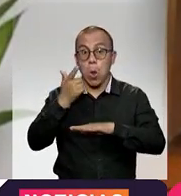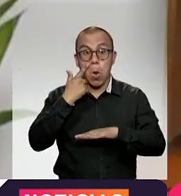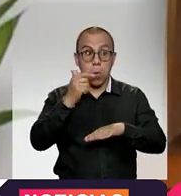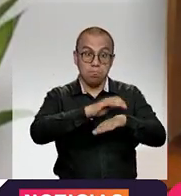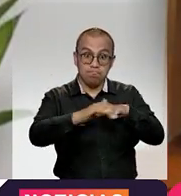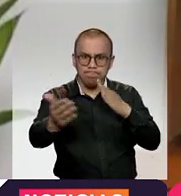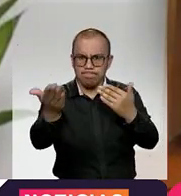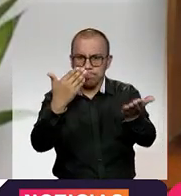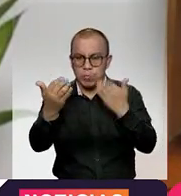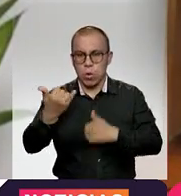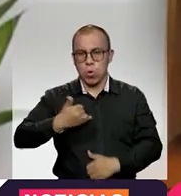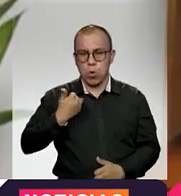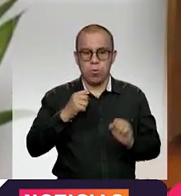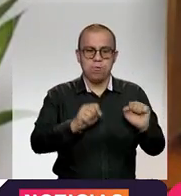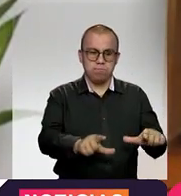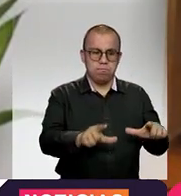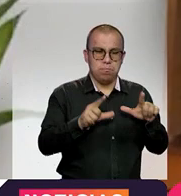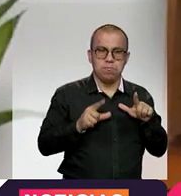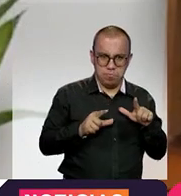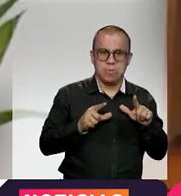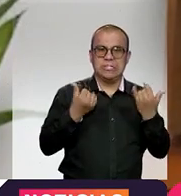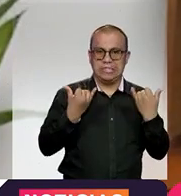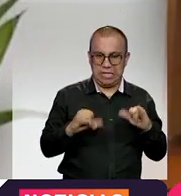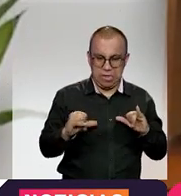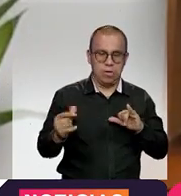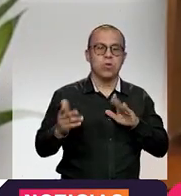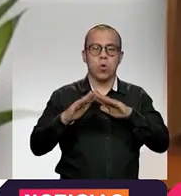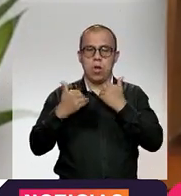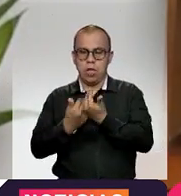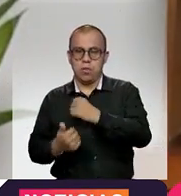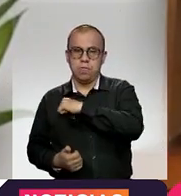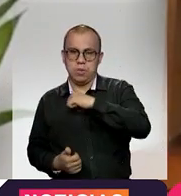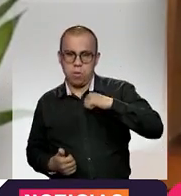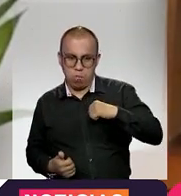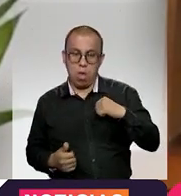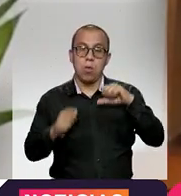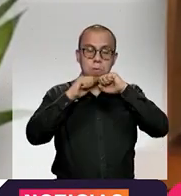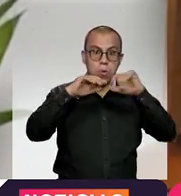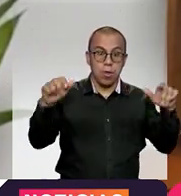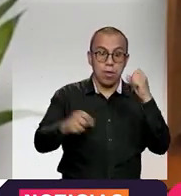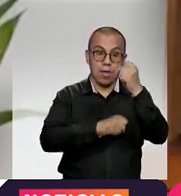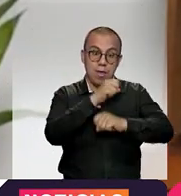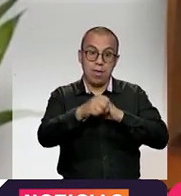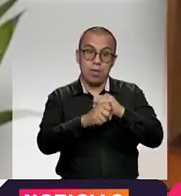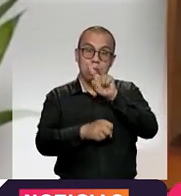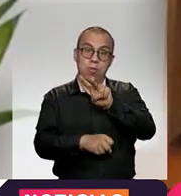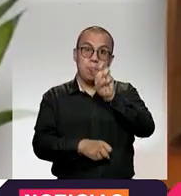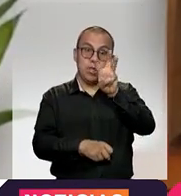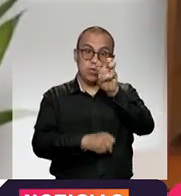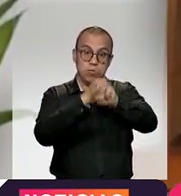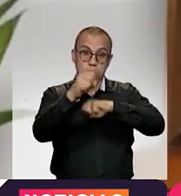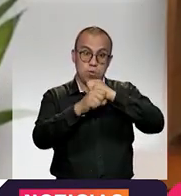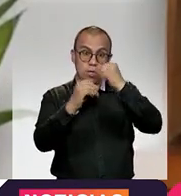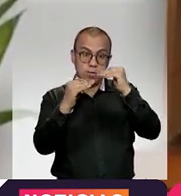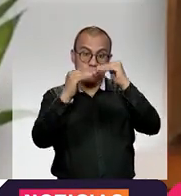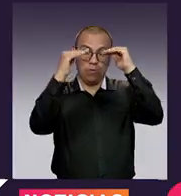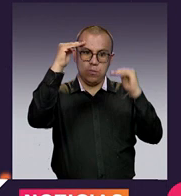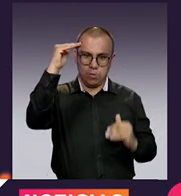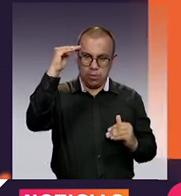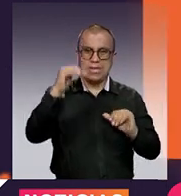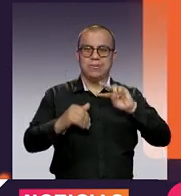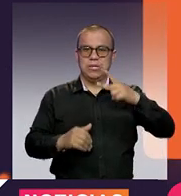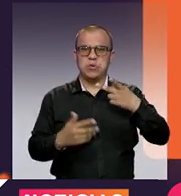egresados y egresadas de colegios públicos y privados menores de 28 años para que participen de esta segunda etapa